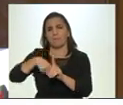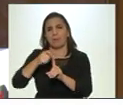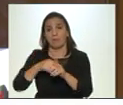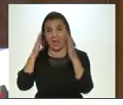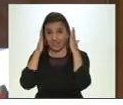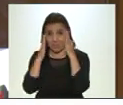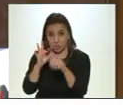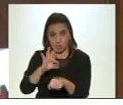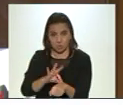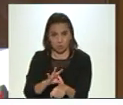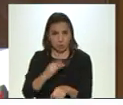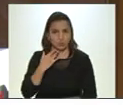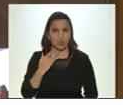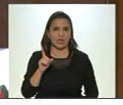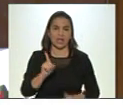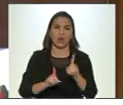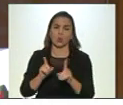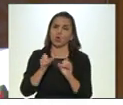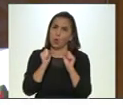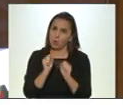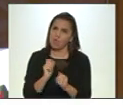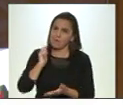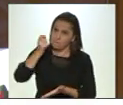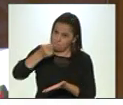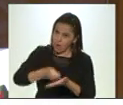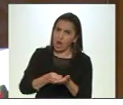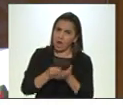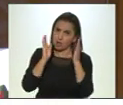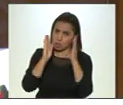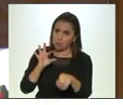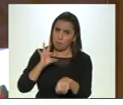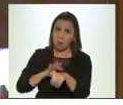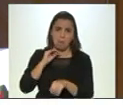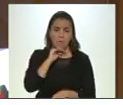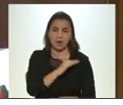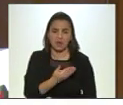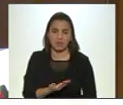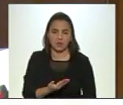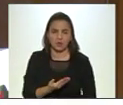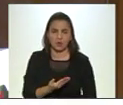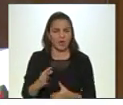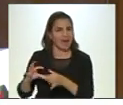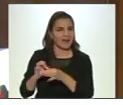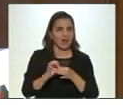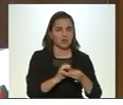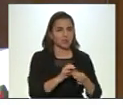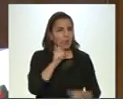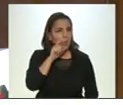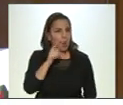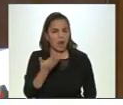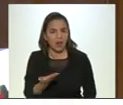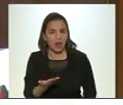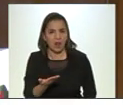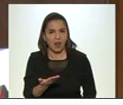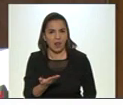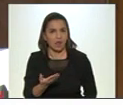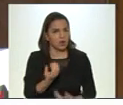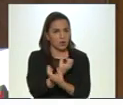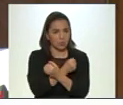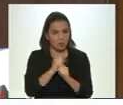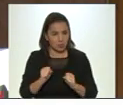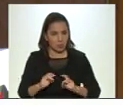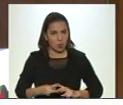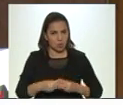¿Por qué algunos pueden hacerlo y pagar al día siguiente? ¿Cuál es la razón por la cual no hemos sido capaces de